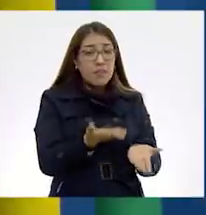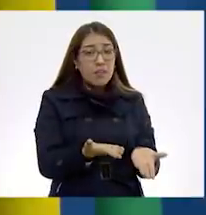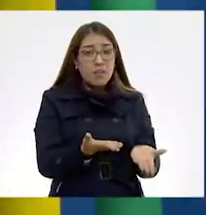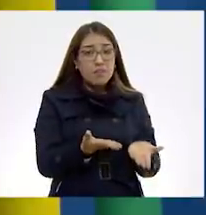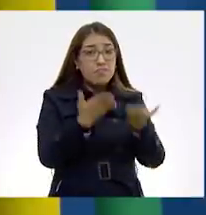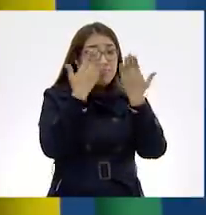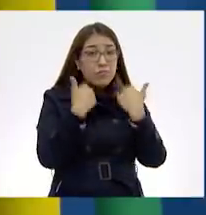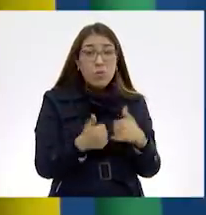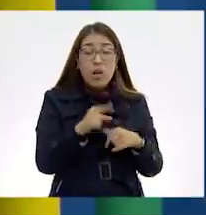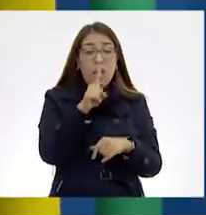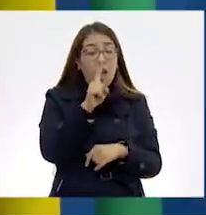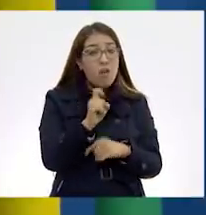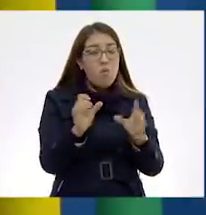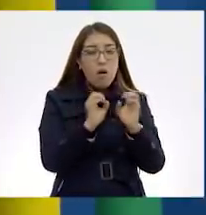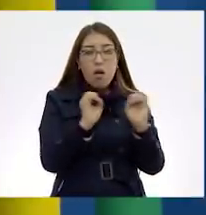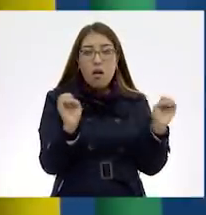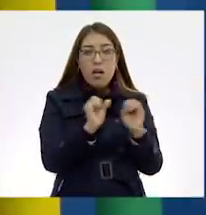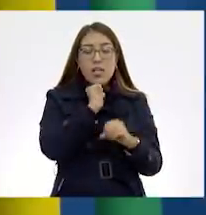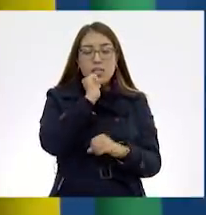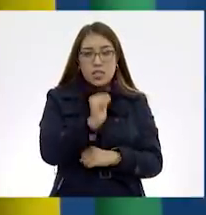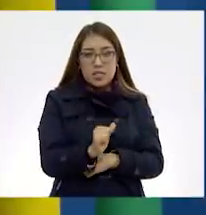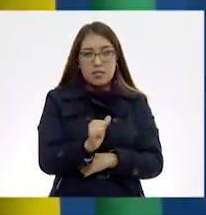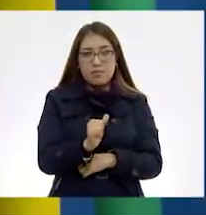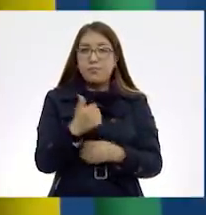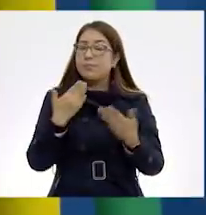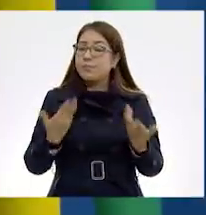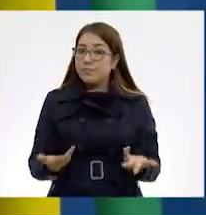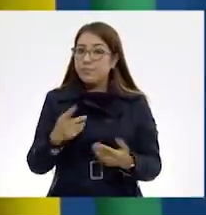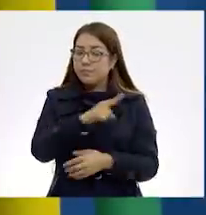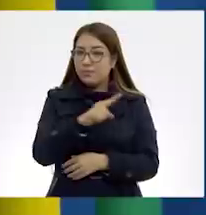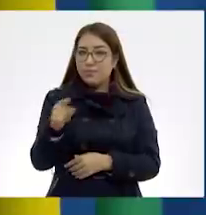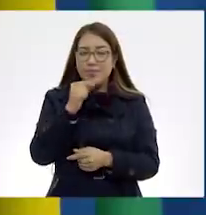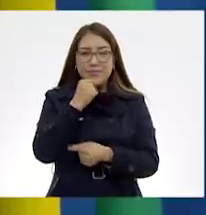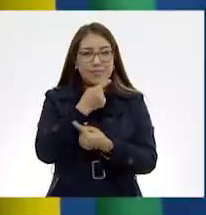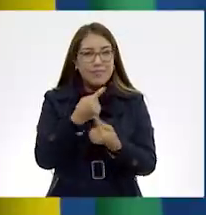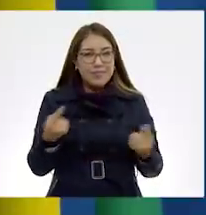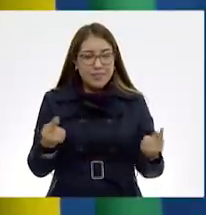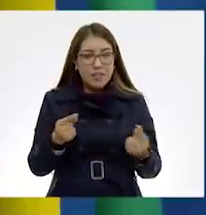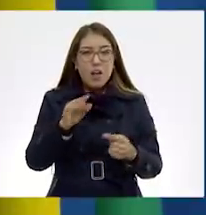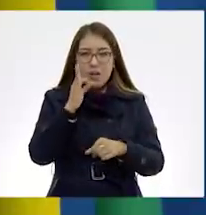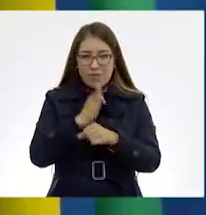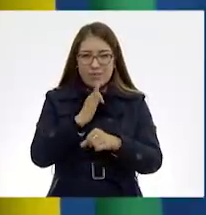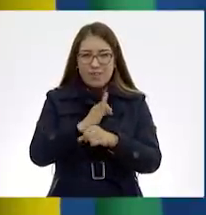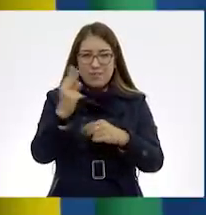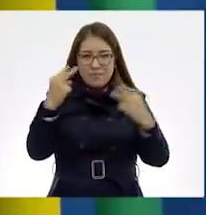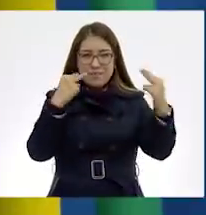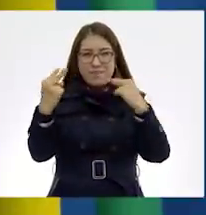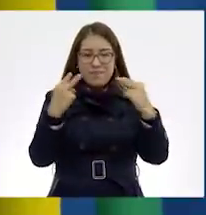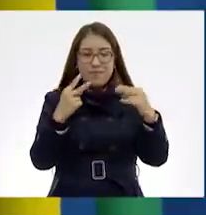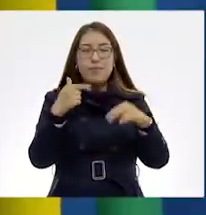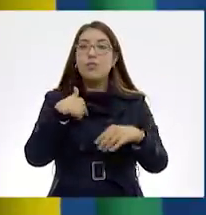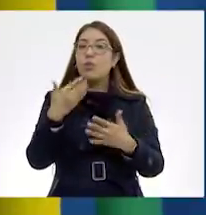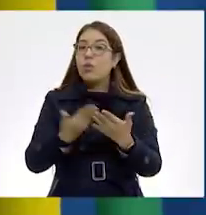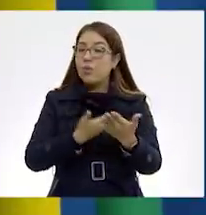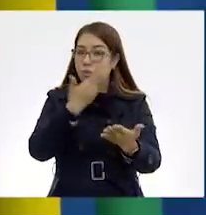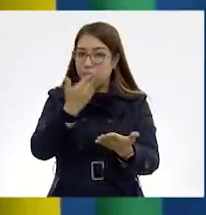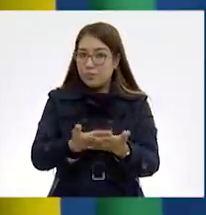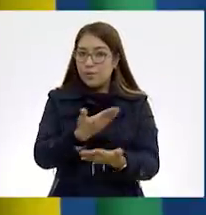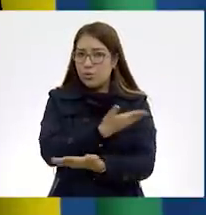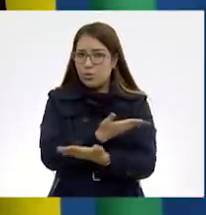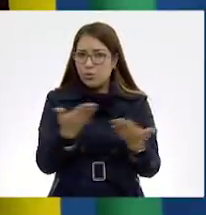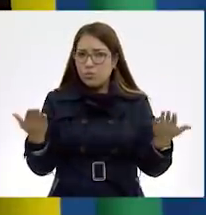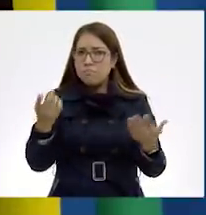tienen dificultades para obtenerla. Ahora, niños y niñas que nos ven en casa, les propongo que